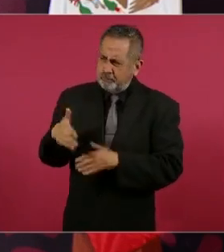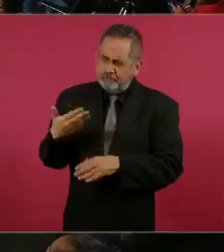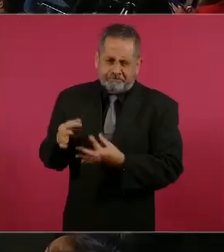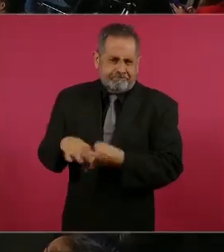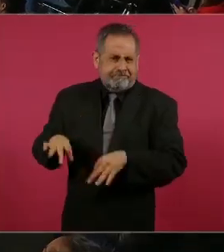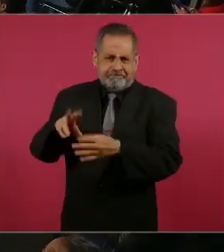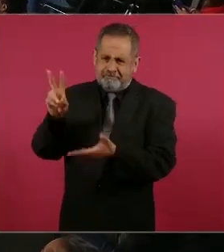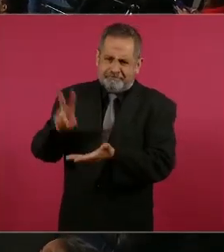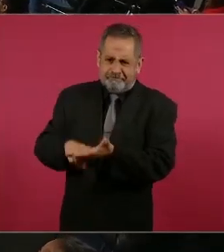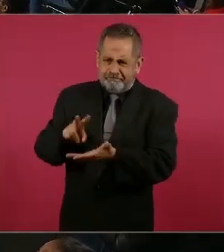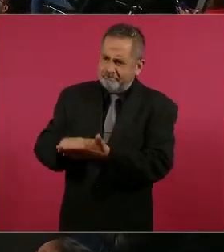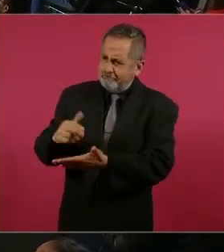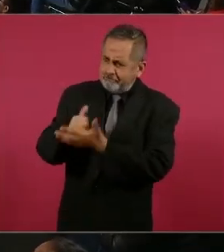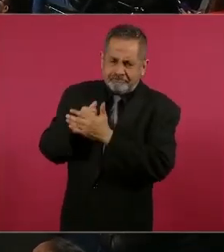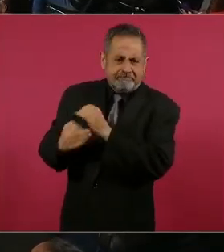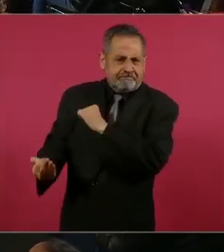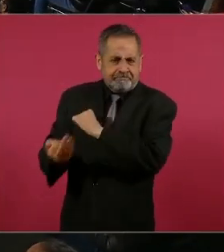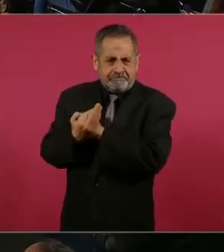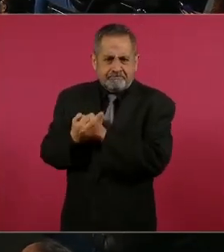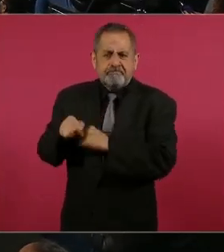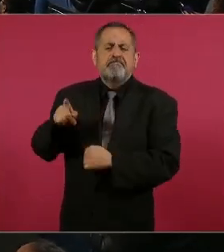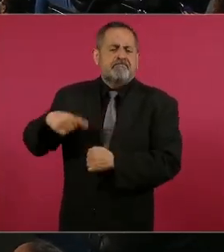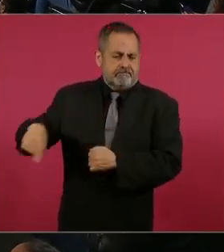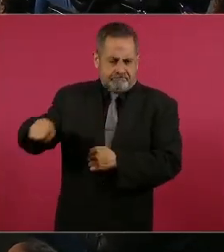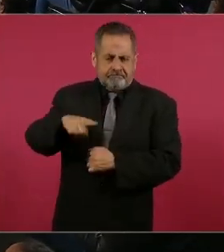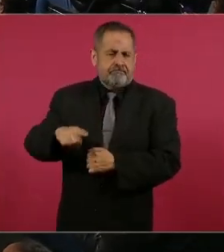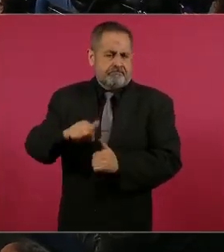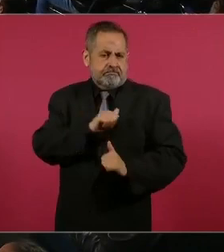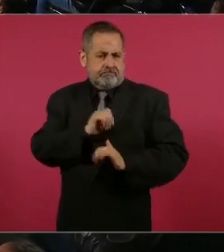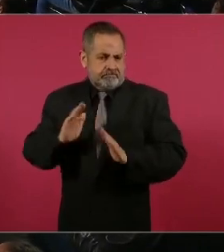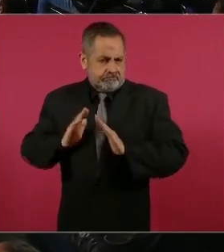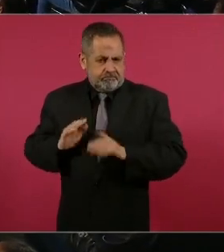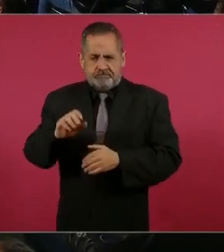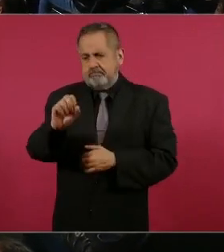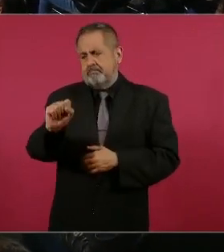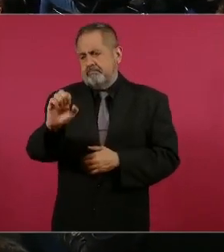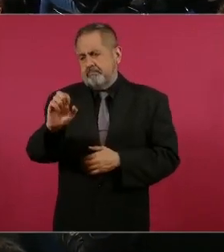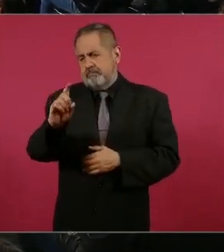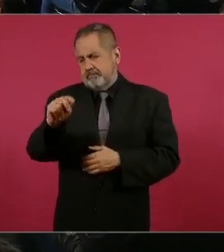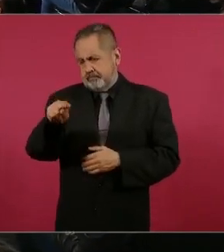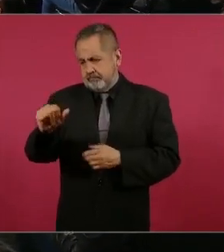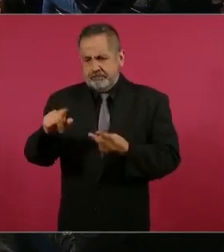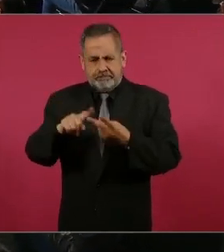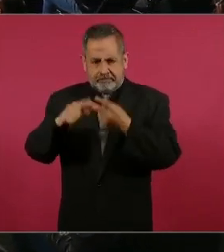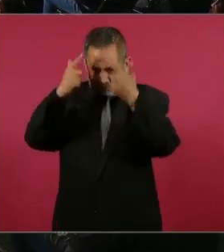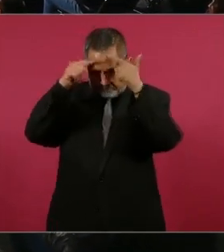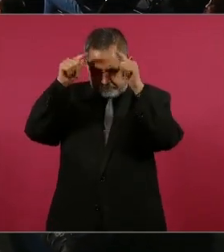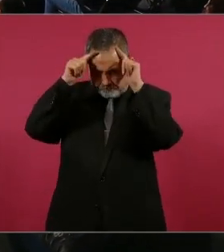importantísimo el apoyo, tanto de la Defensa como de Marina.